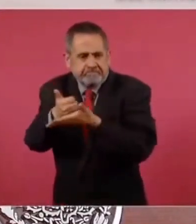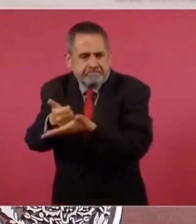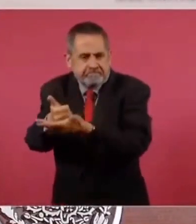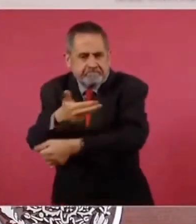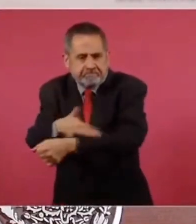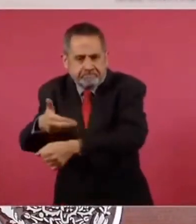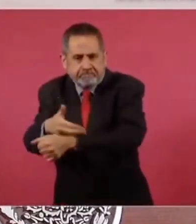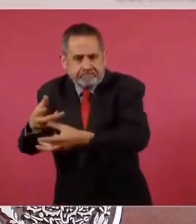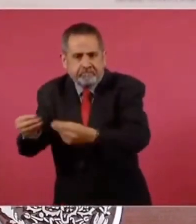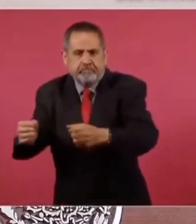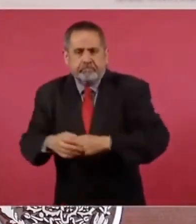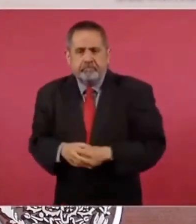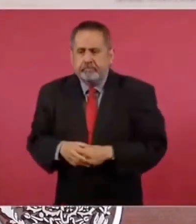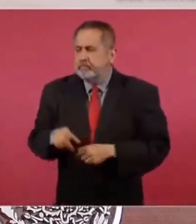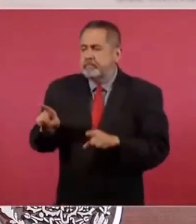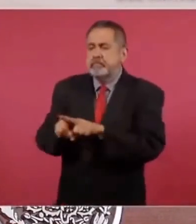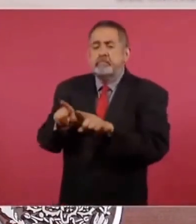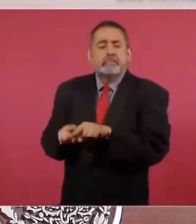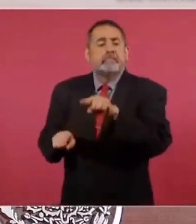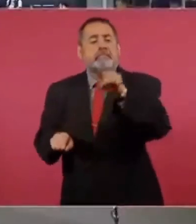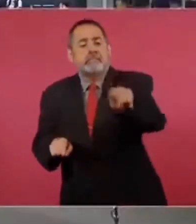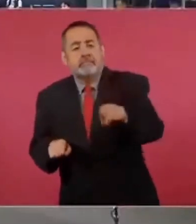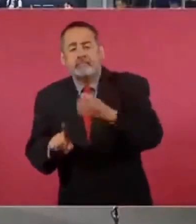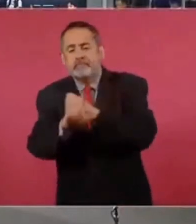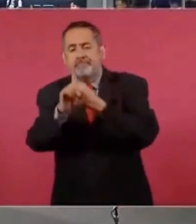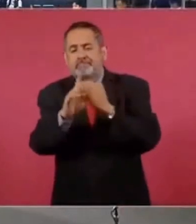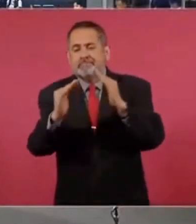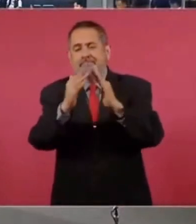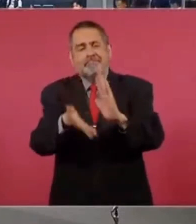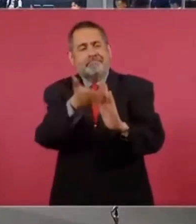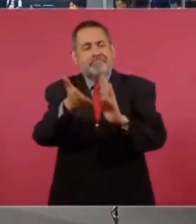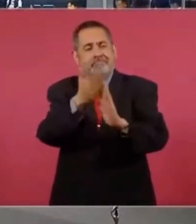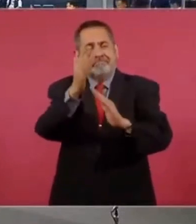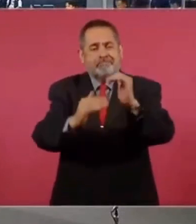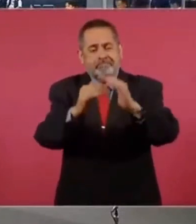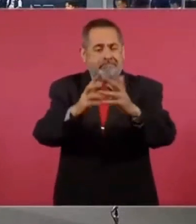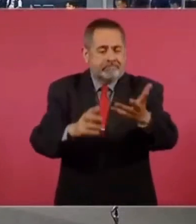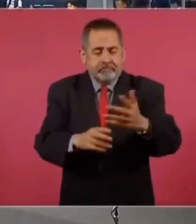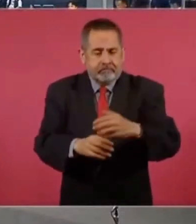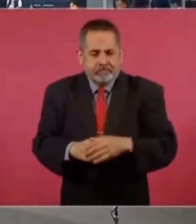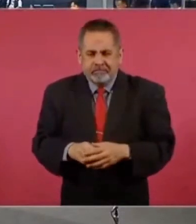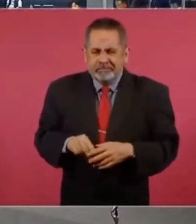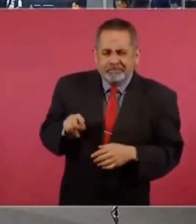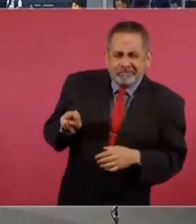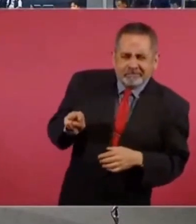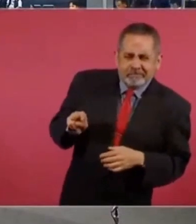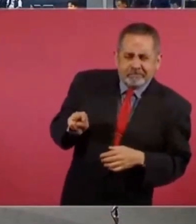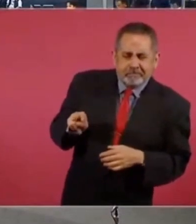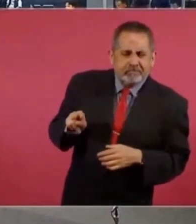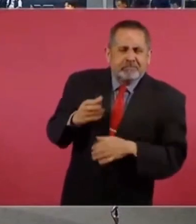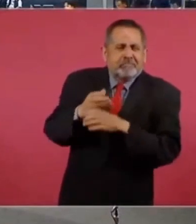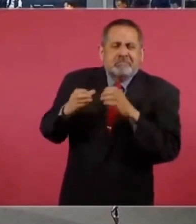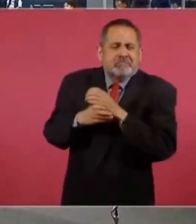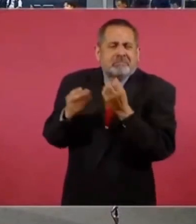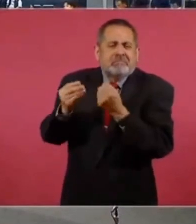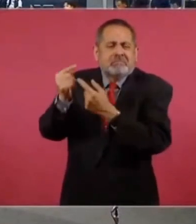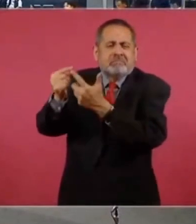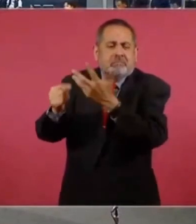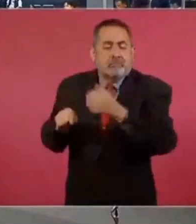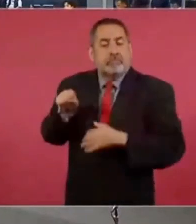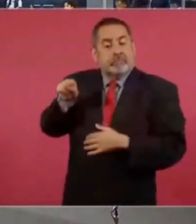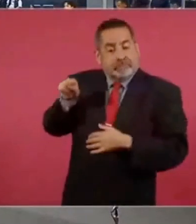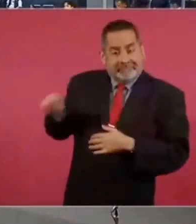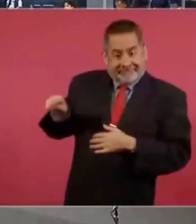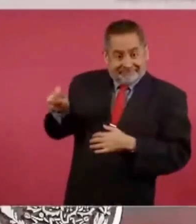la construcción de las viviendas y otros que no pude captar bien porque los diálogos entre el